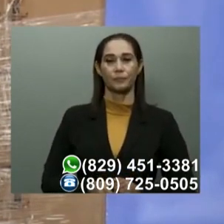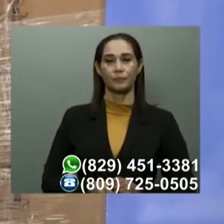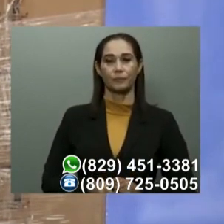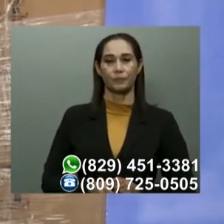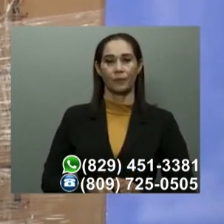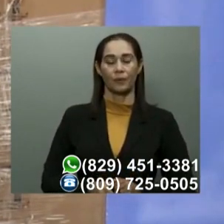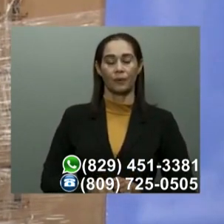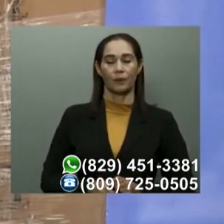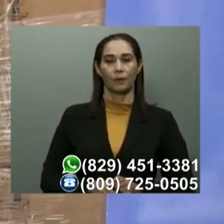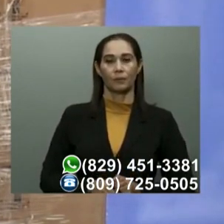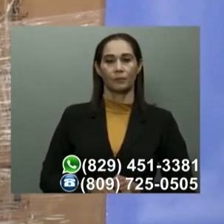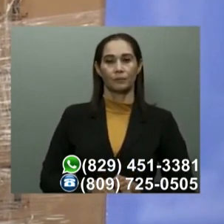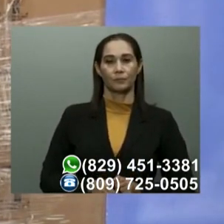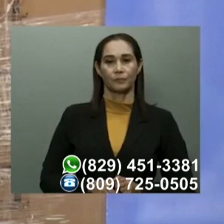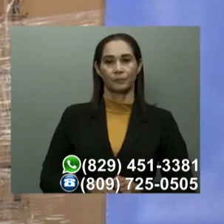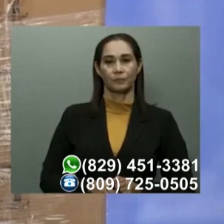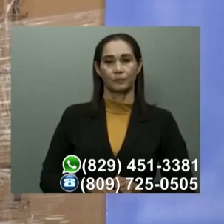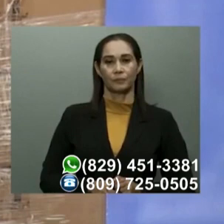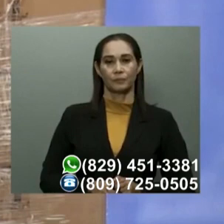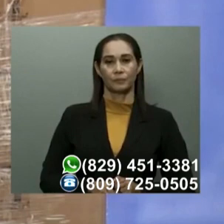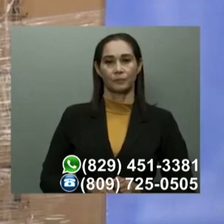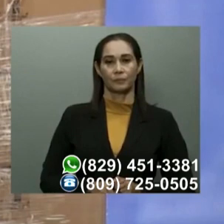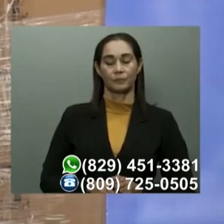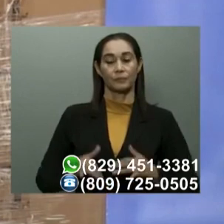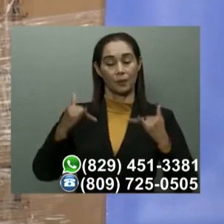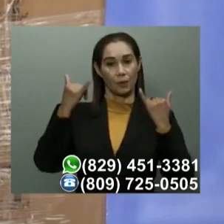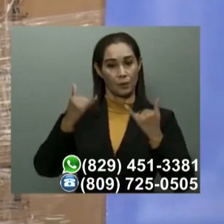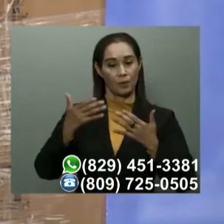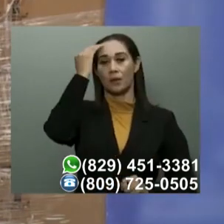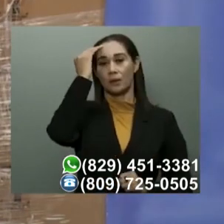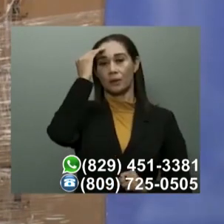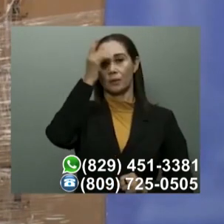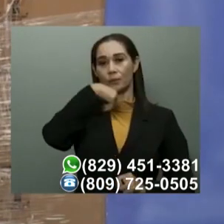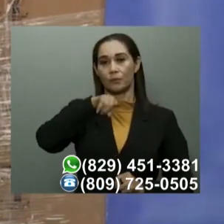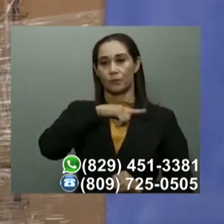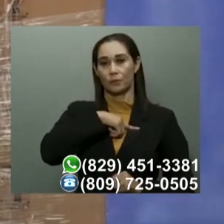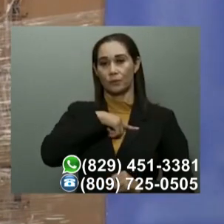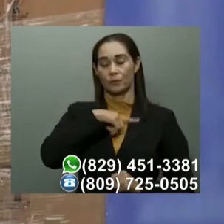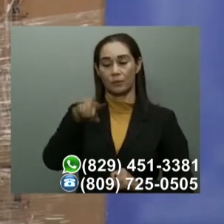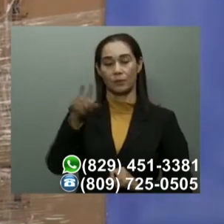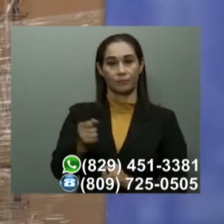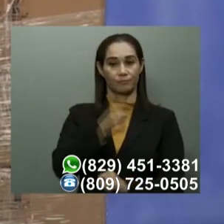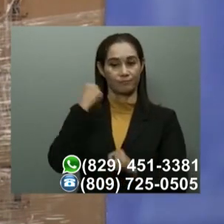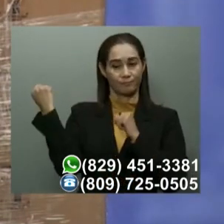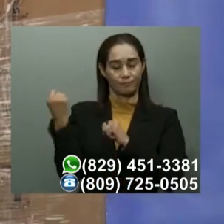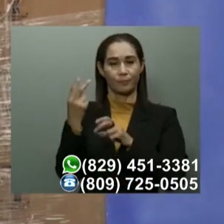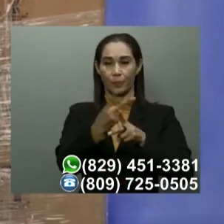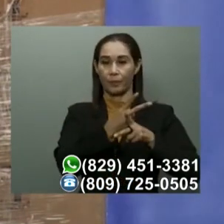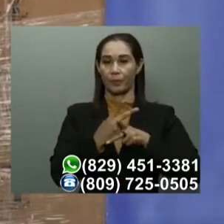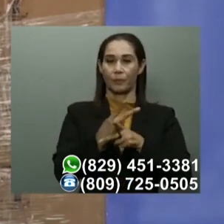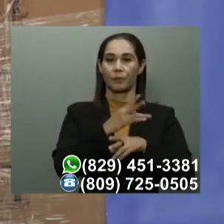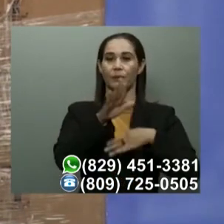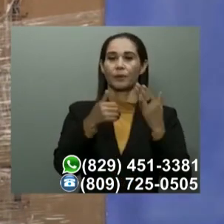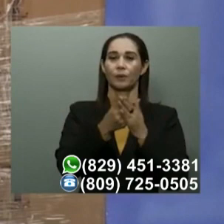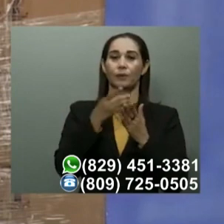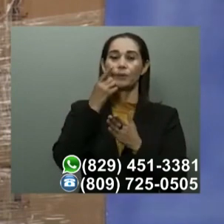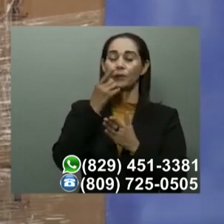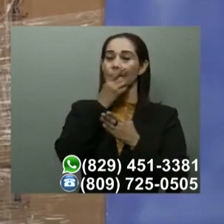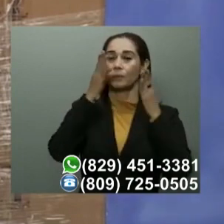vamos a recibir para dar el mejor uso de que fortalecer la seguridad ciudadana